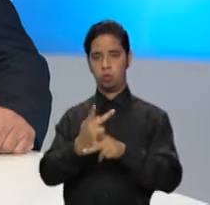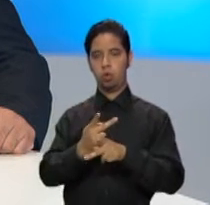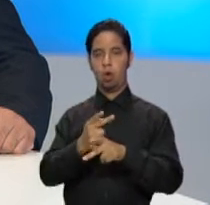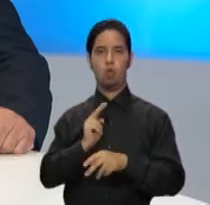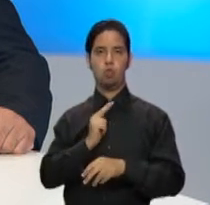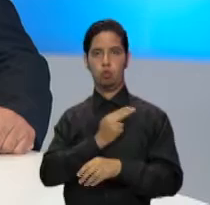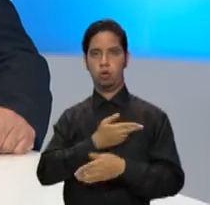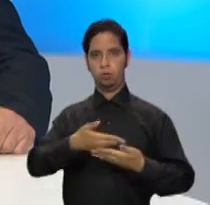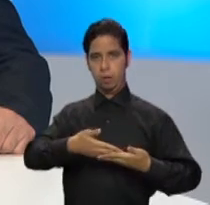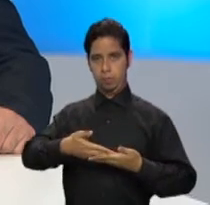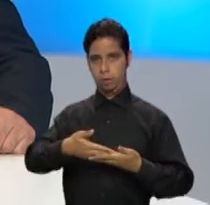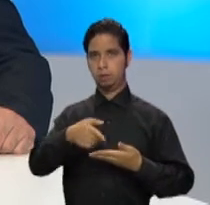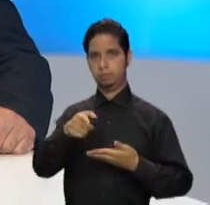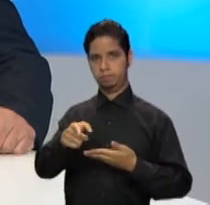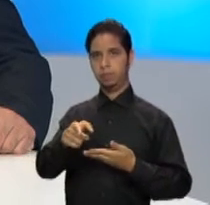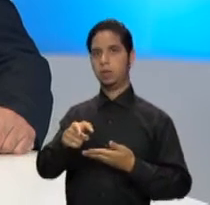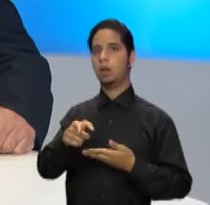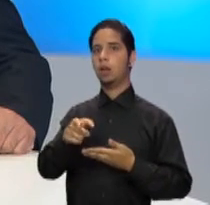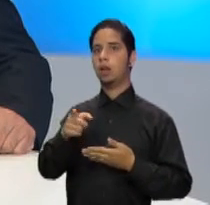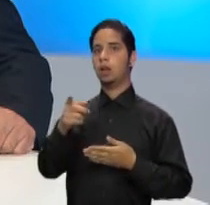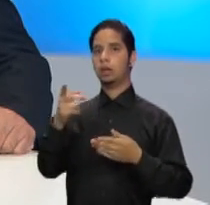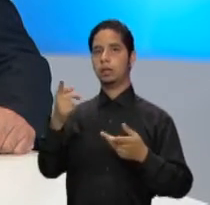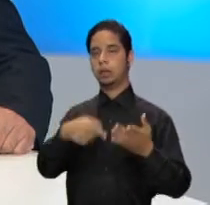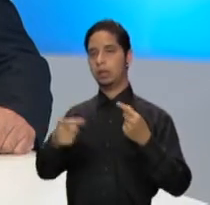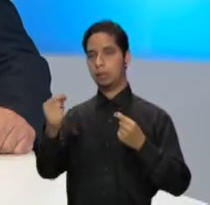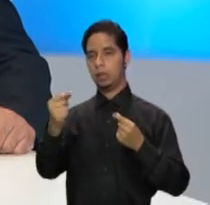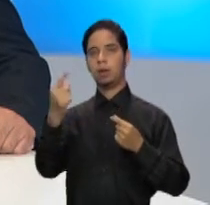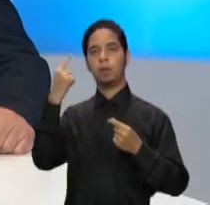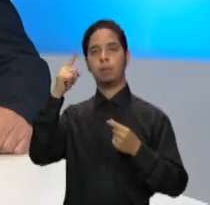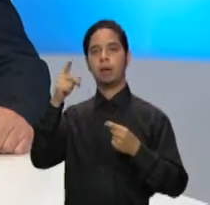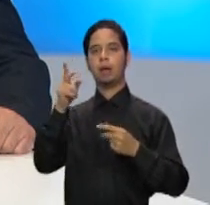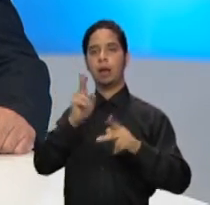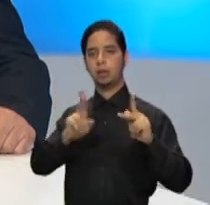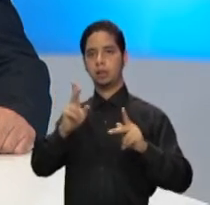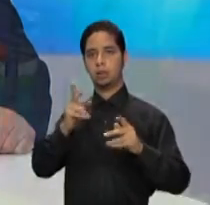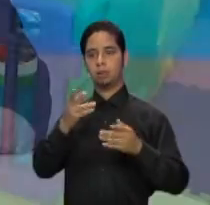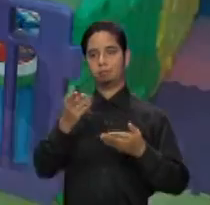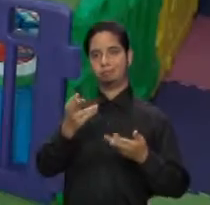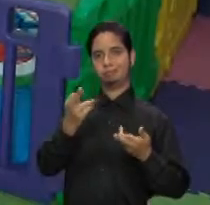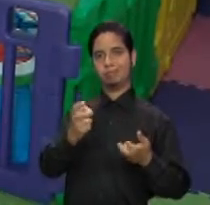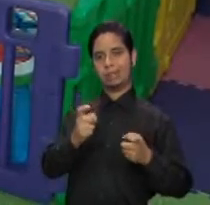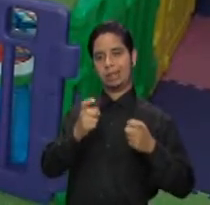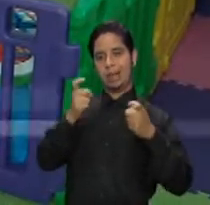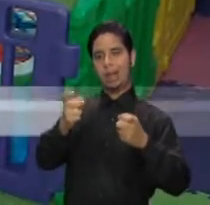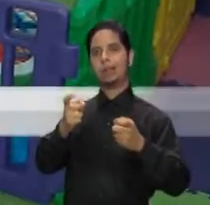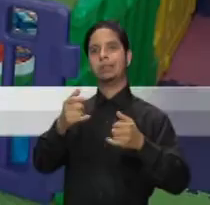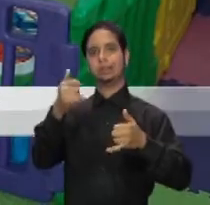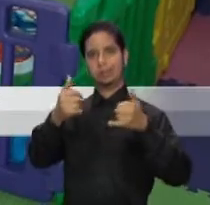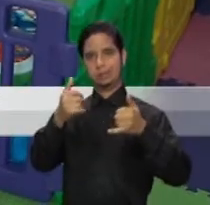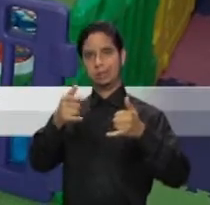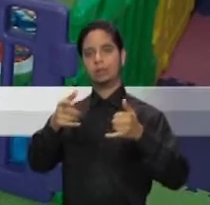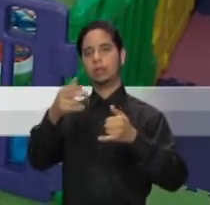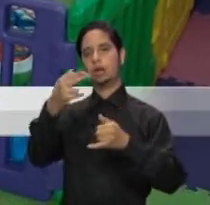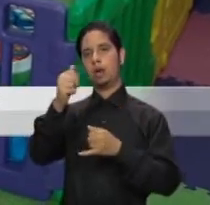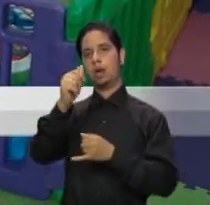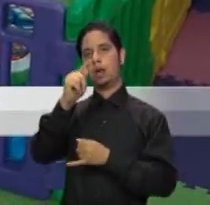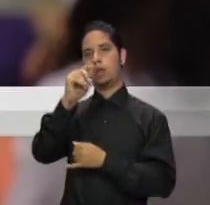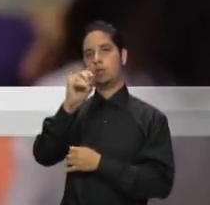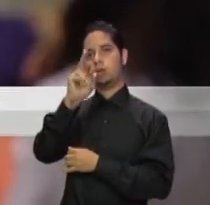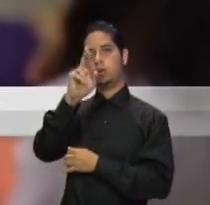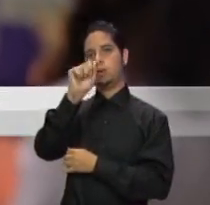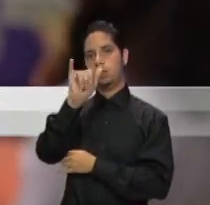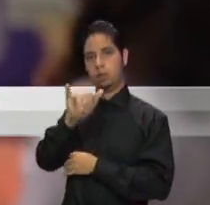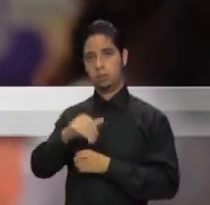mes de octubre en un centro de acopio para las madres donantes del área de Atorrey. El centro de cuido Nuestro Bebé ha